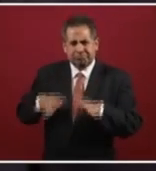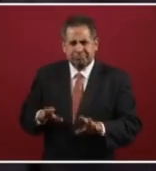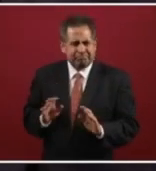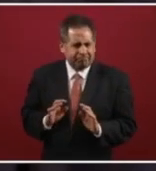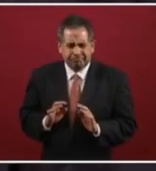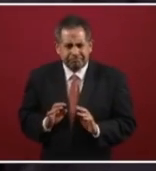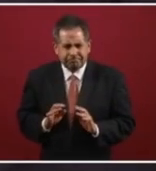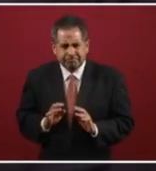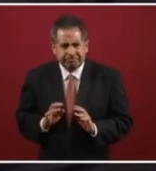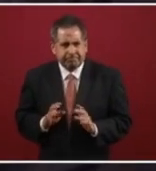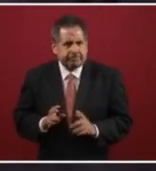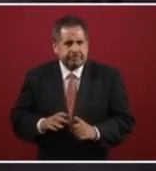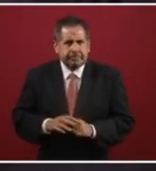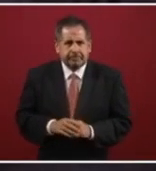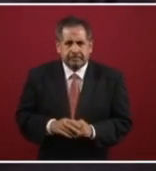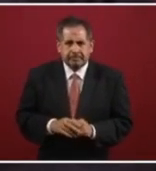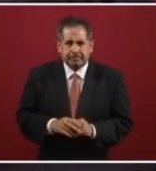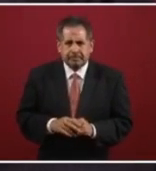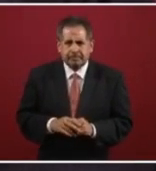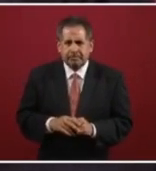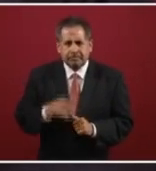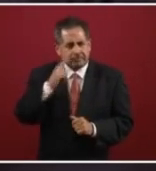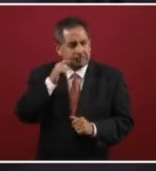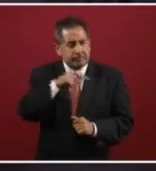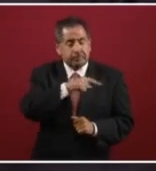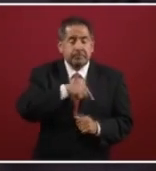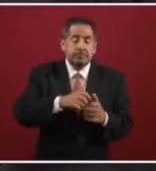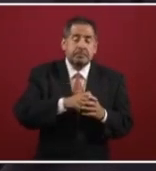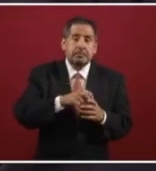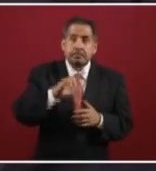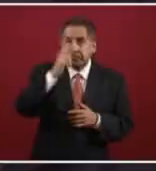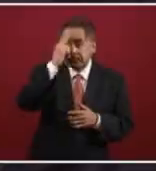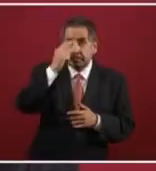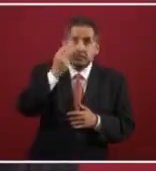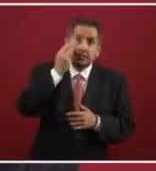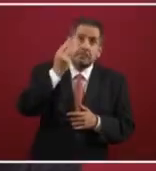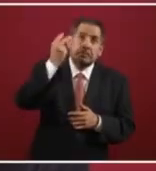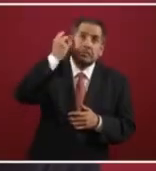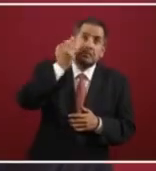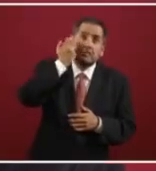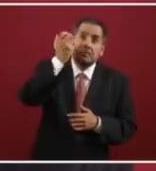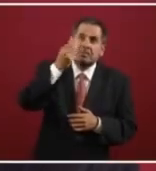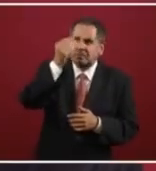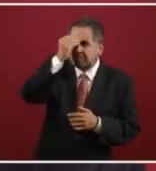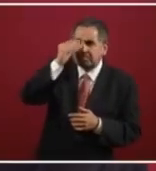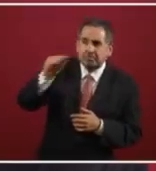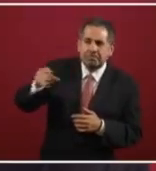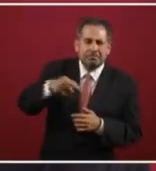apuesta de los nostálgicos del neoliberalismo.